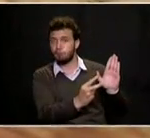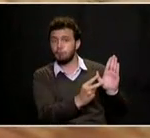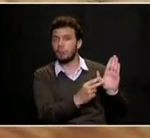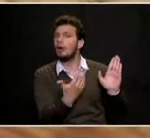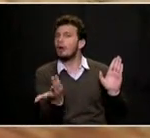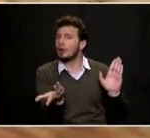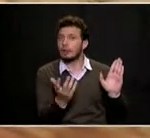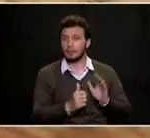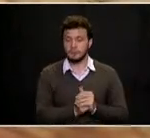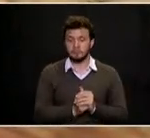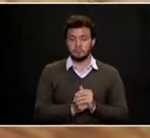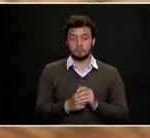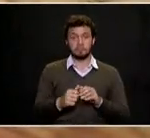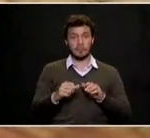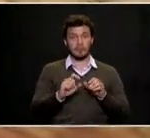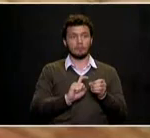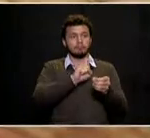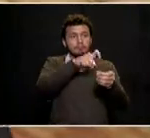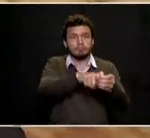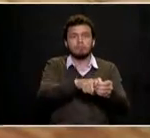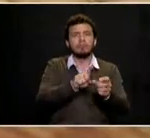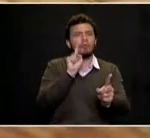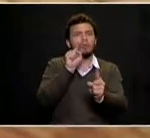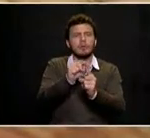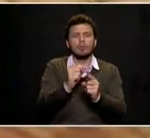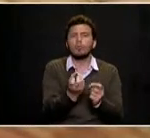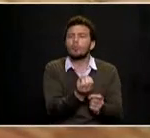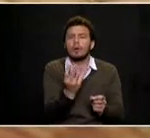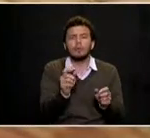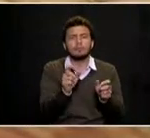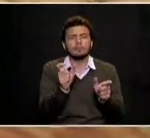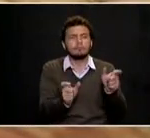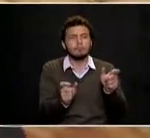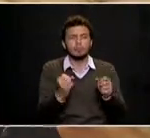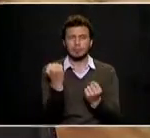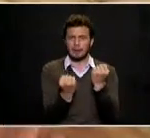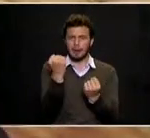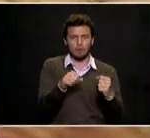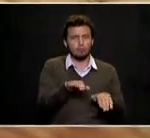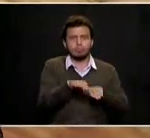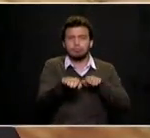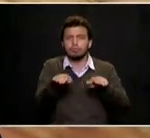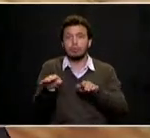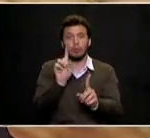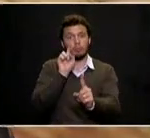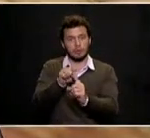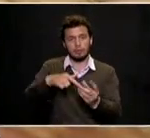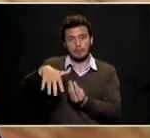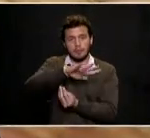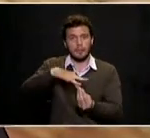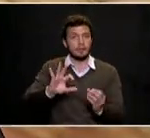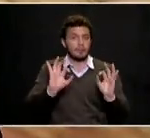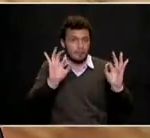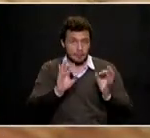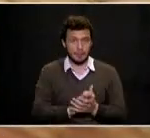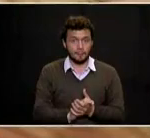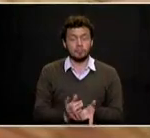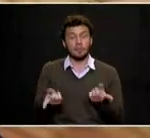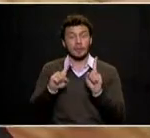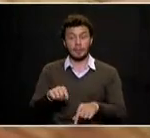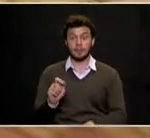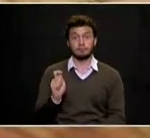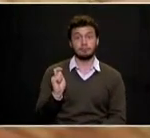el número de vehículos que transitan por razones ambientales pagar las licencias necesarias para poder los seguros necesarios para poder